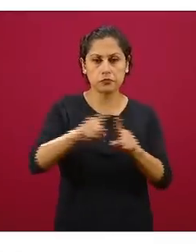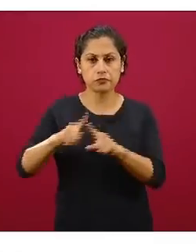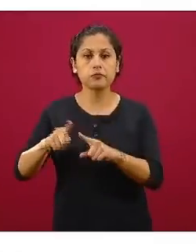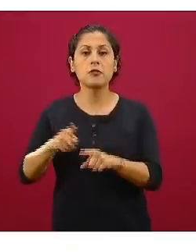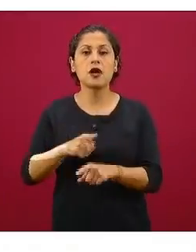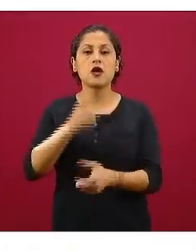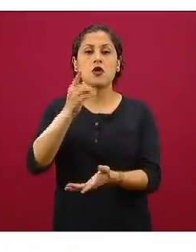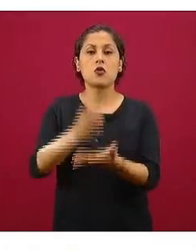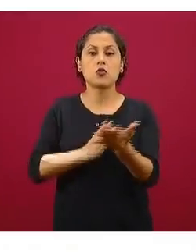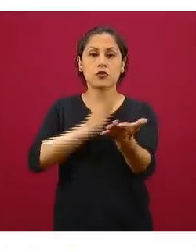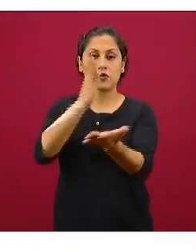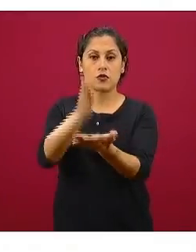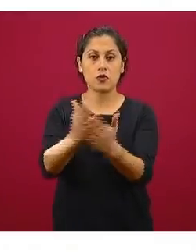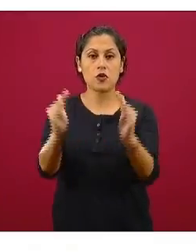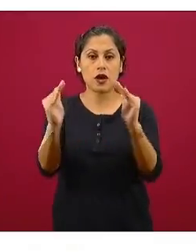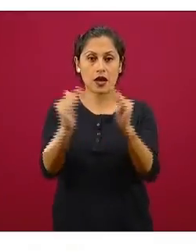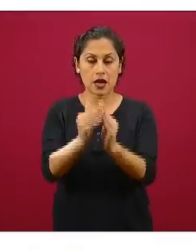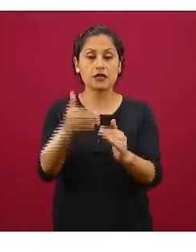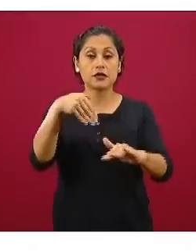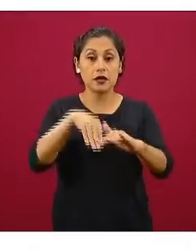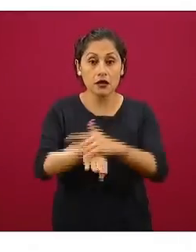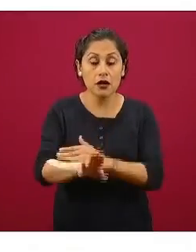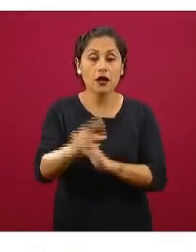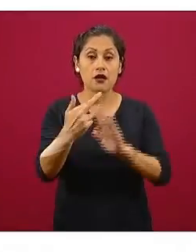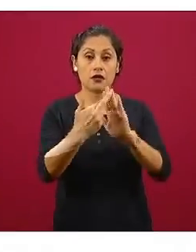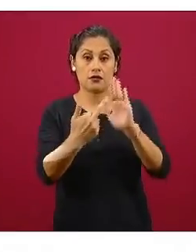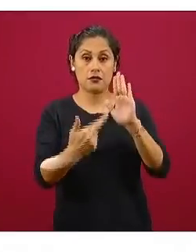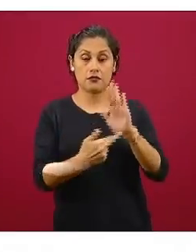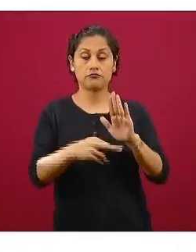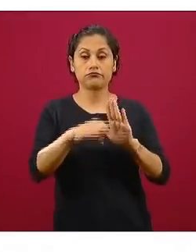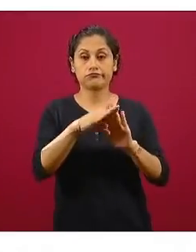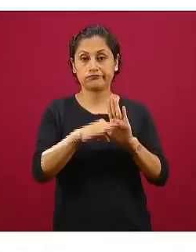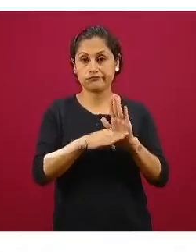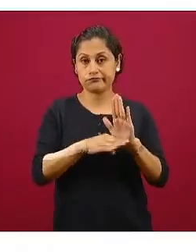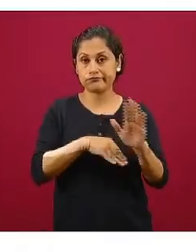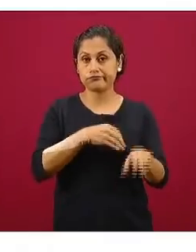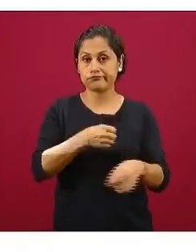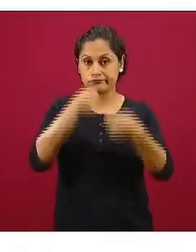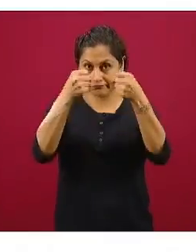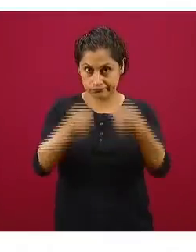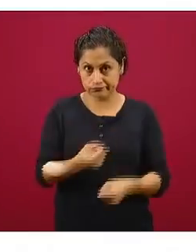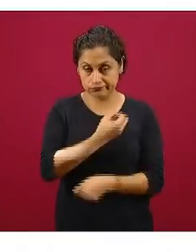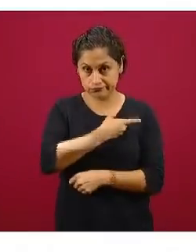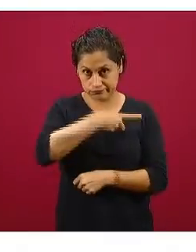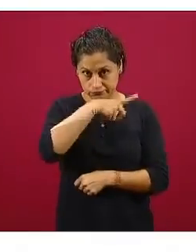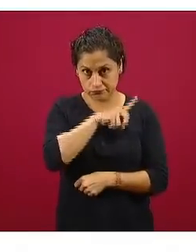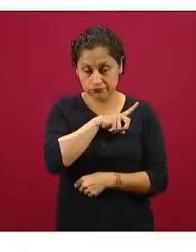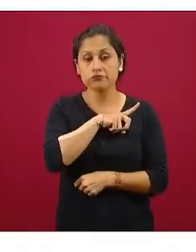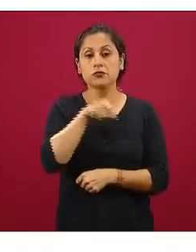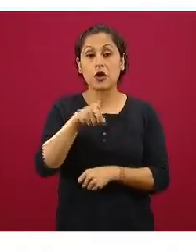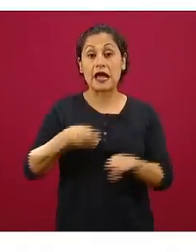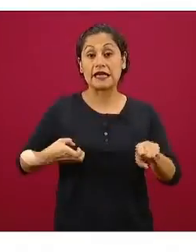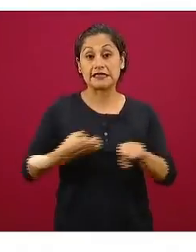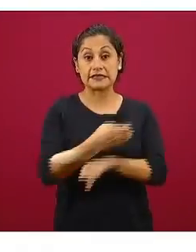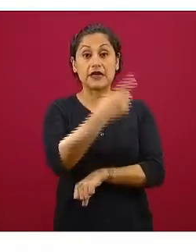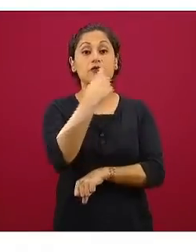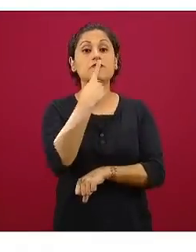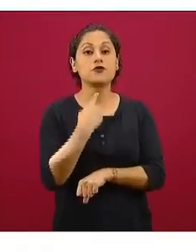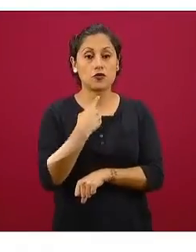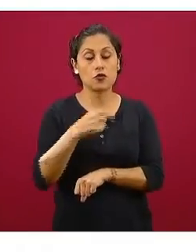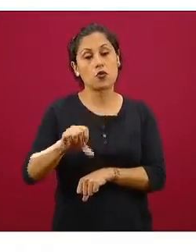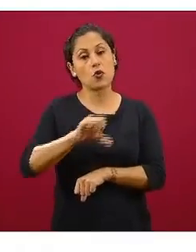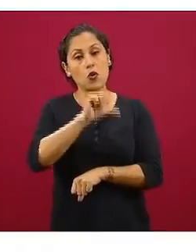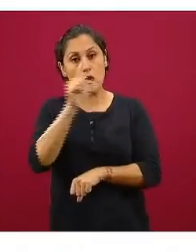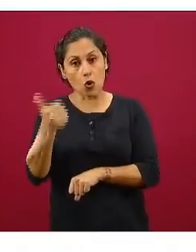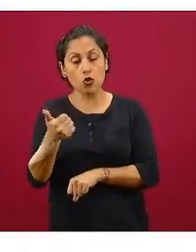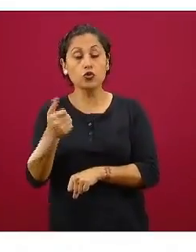a domicilio con protocolos sanitarios si están en rojo. Si están en color naranja, pueden entonces sí, con un aforo del